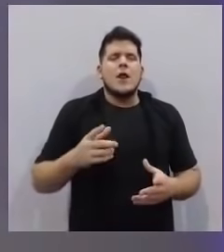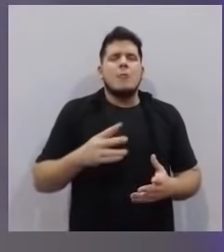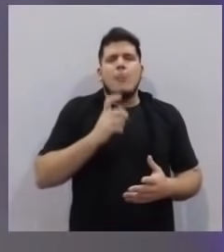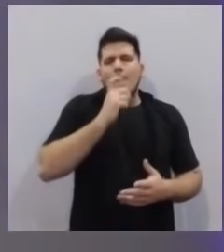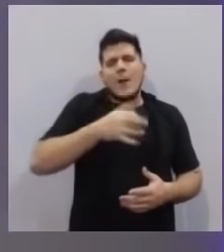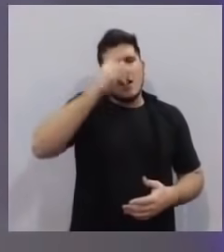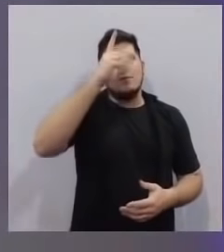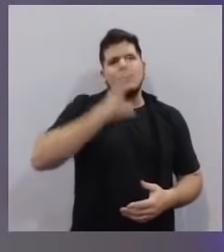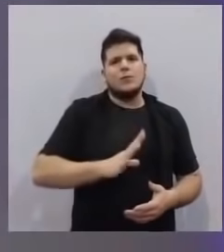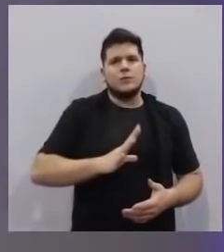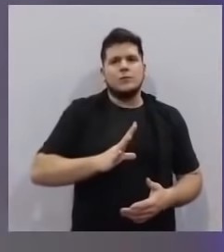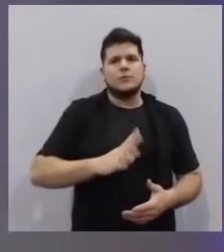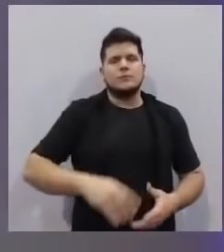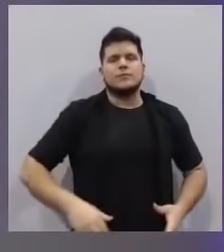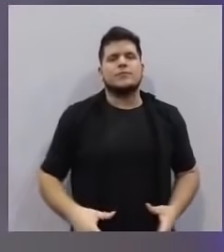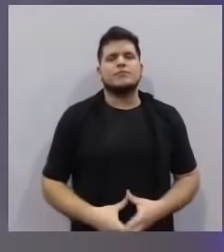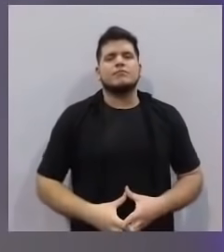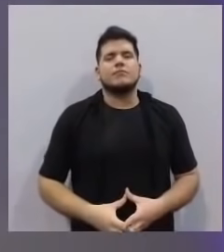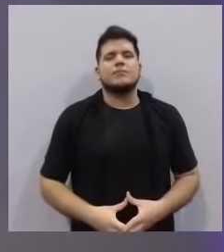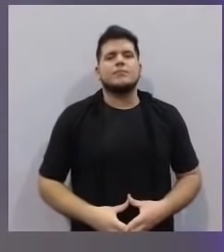que el hijo mayor se enojó